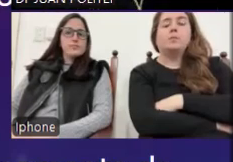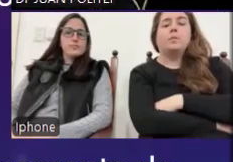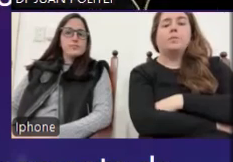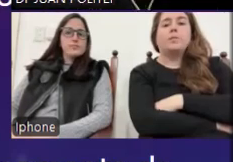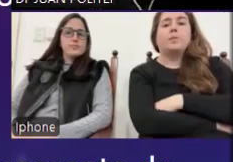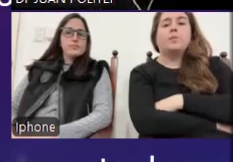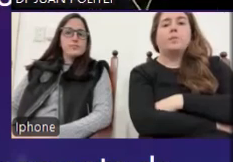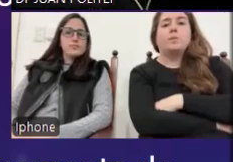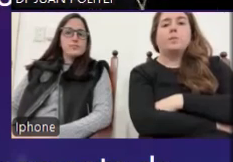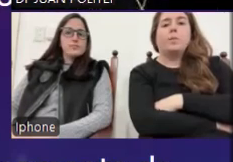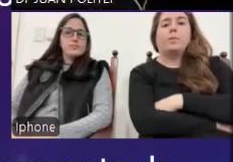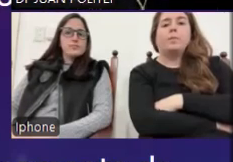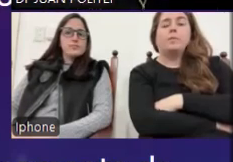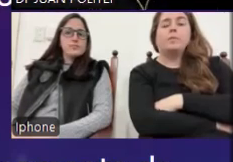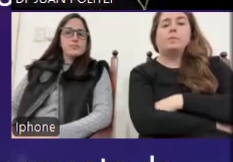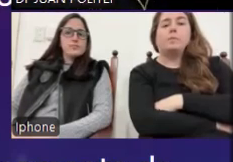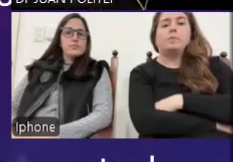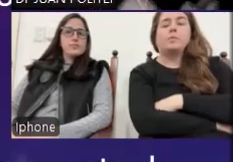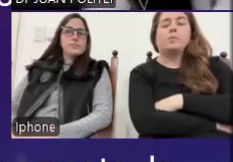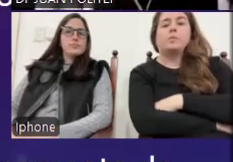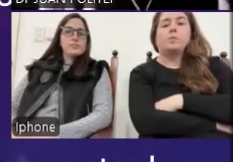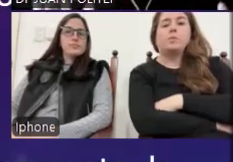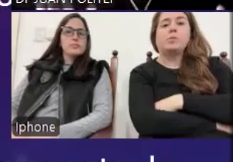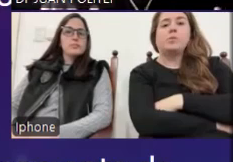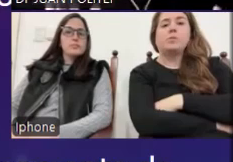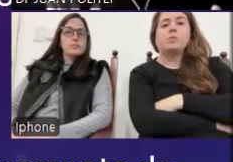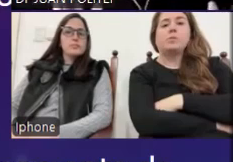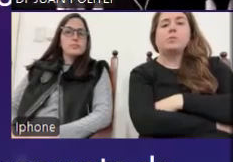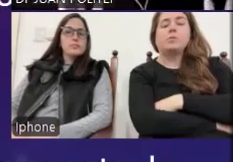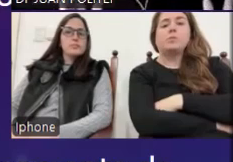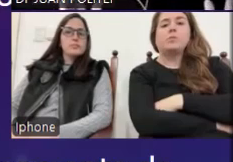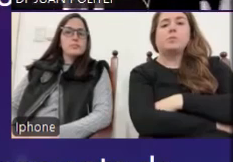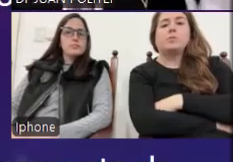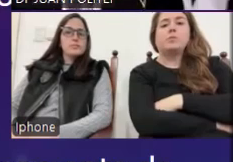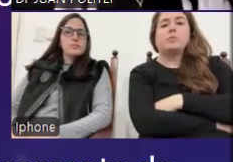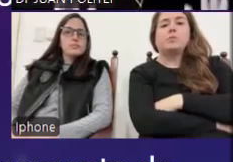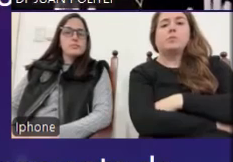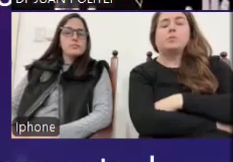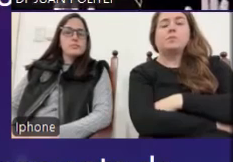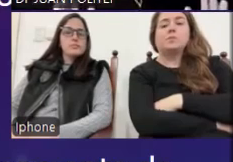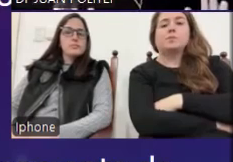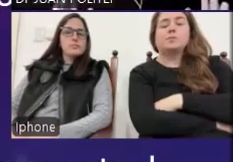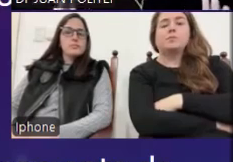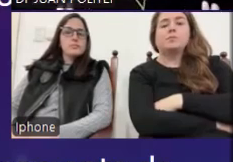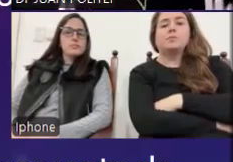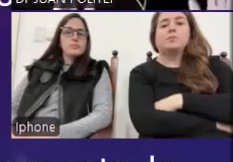terapia frenaron 6 meses antes, como mínimo 6 meses antes. ¿Ok?